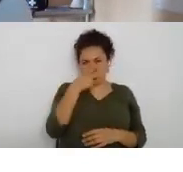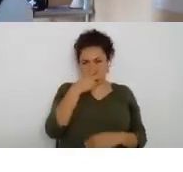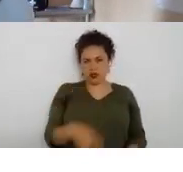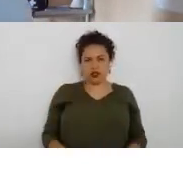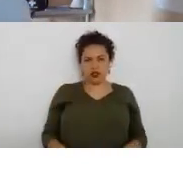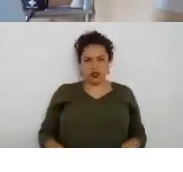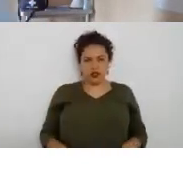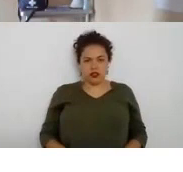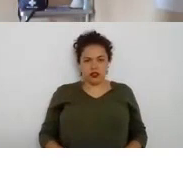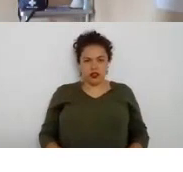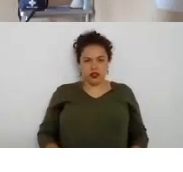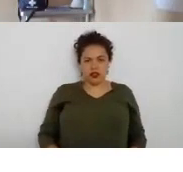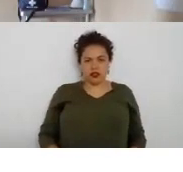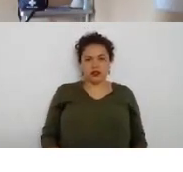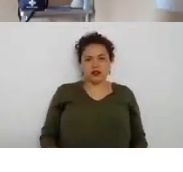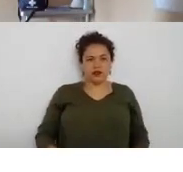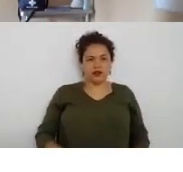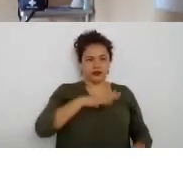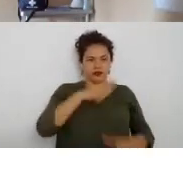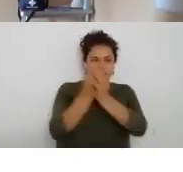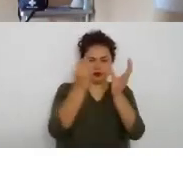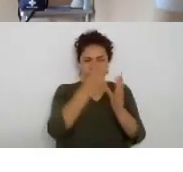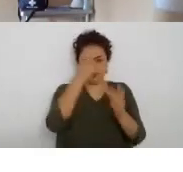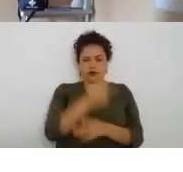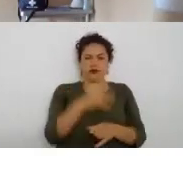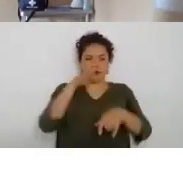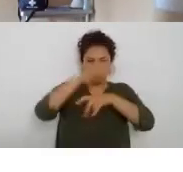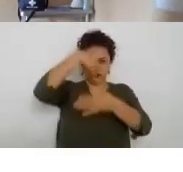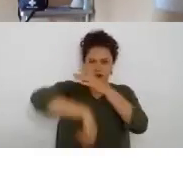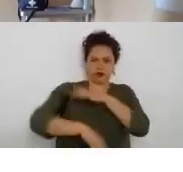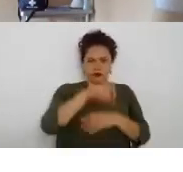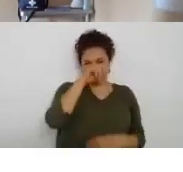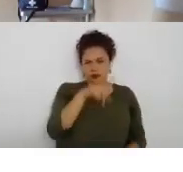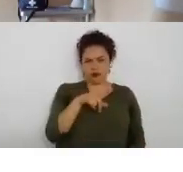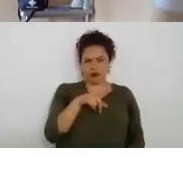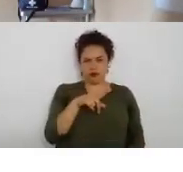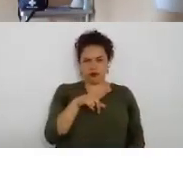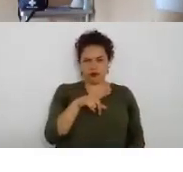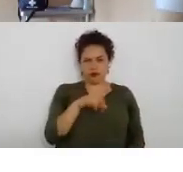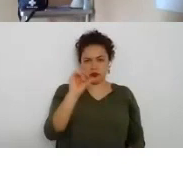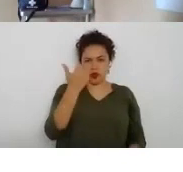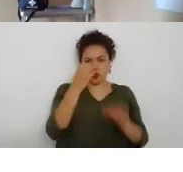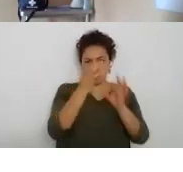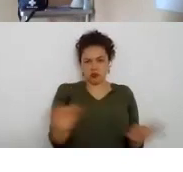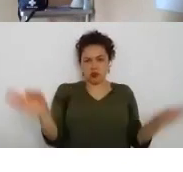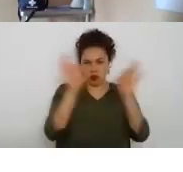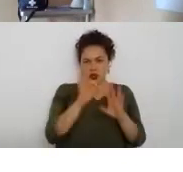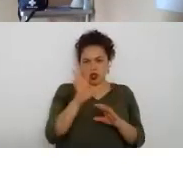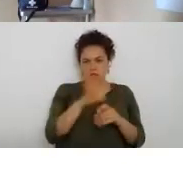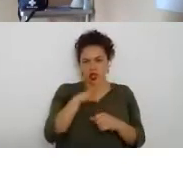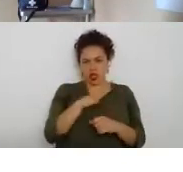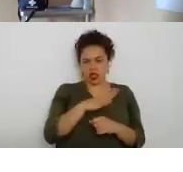tenemos la clasificación de acuerdo a la profundidad de la misma y otra muy importante es